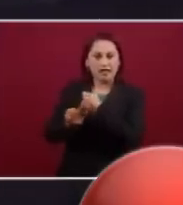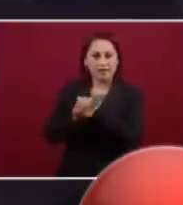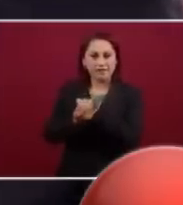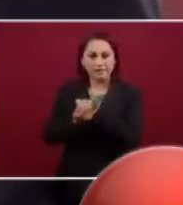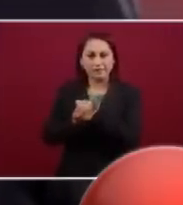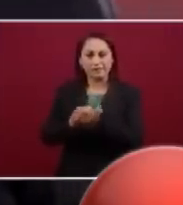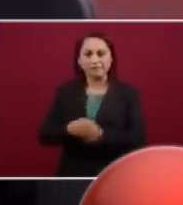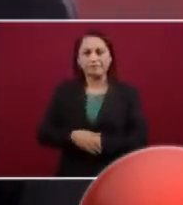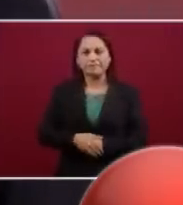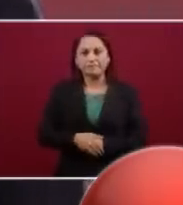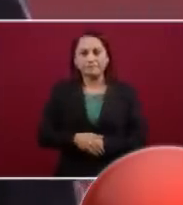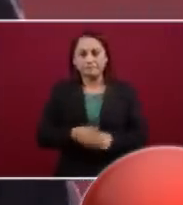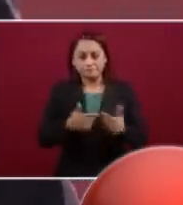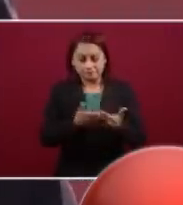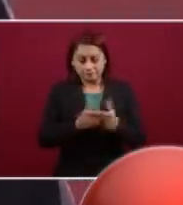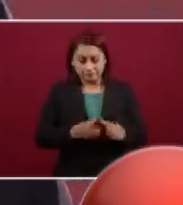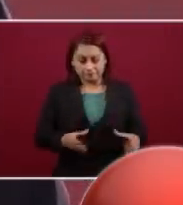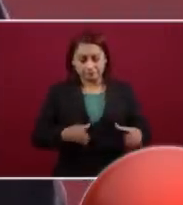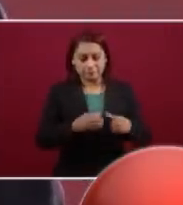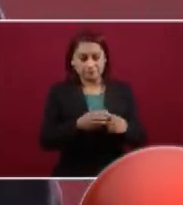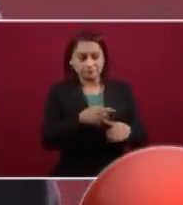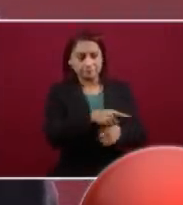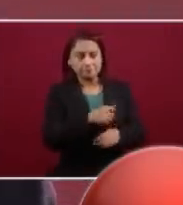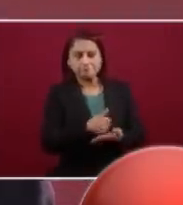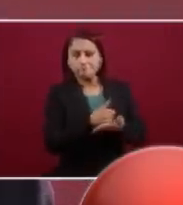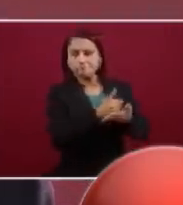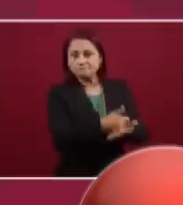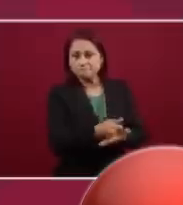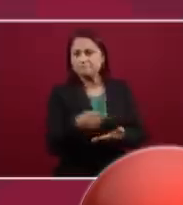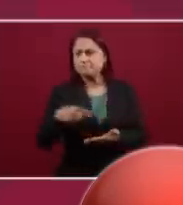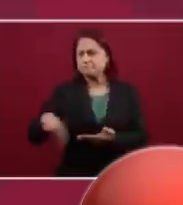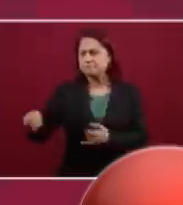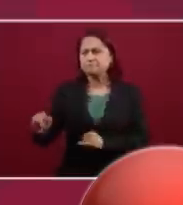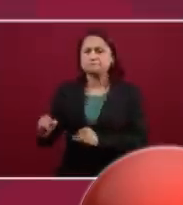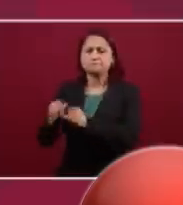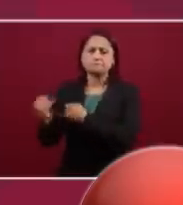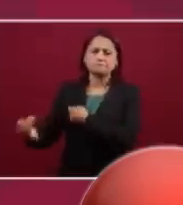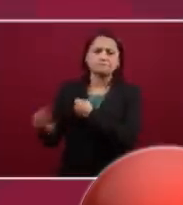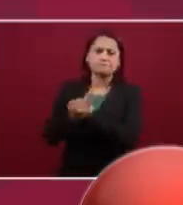a los grupos de intereses creados. Entonces nosotros